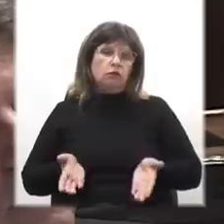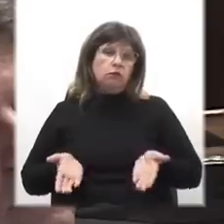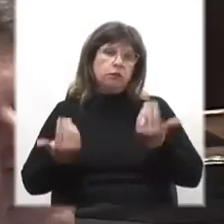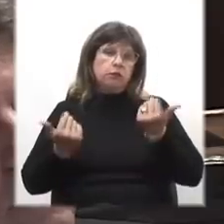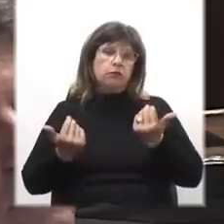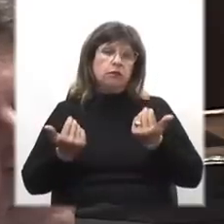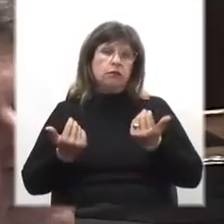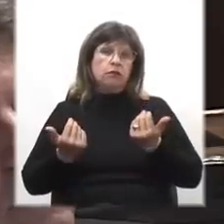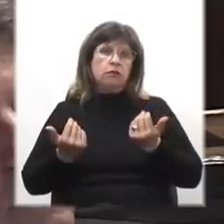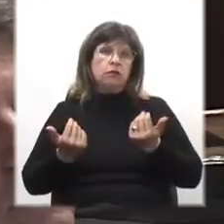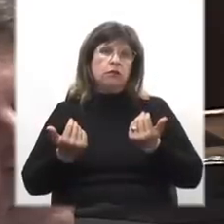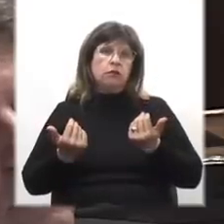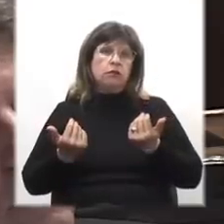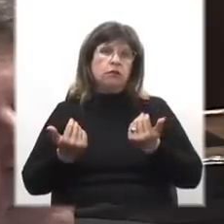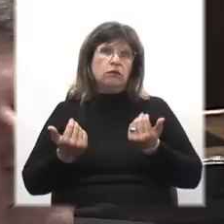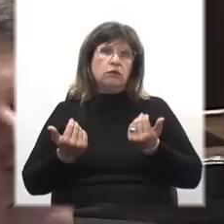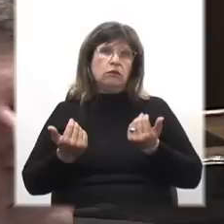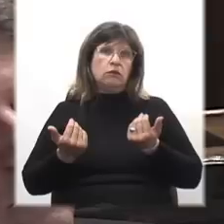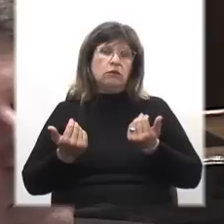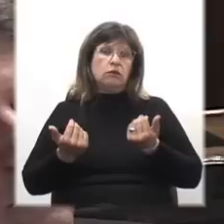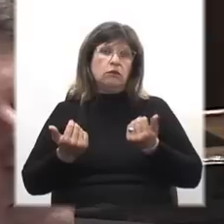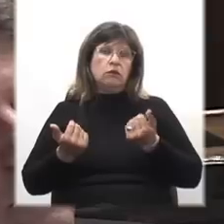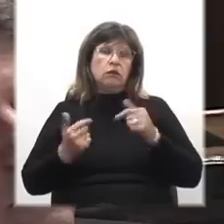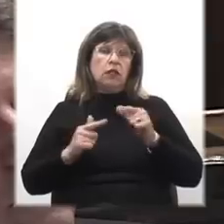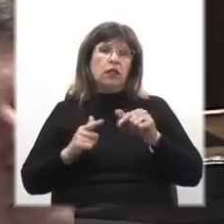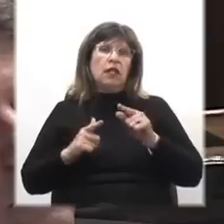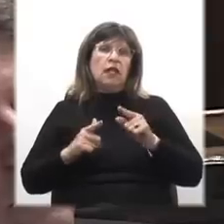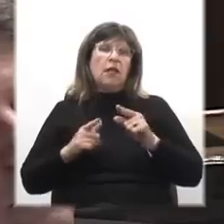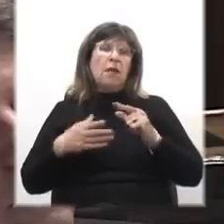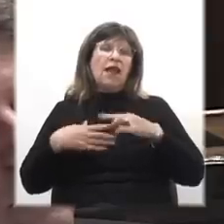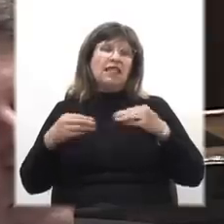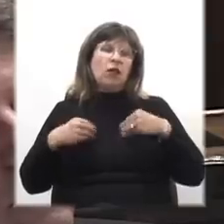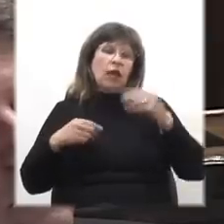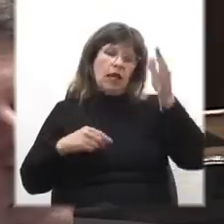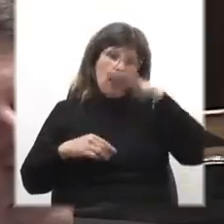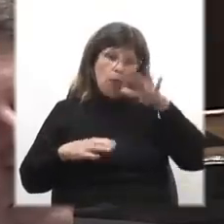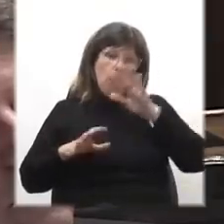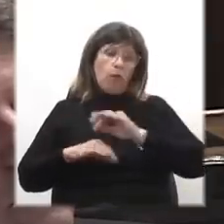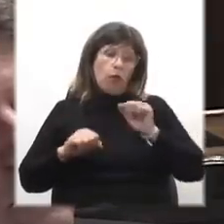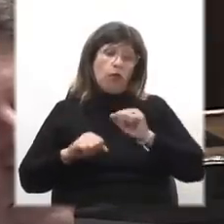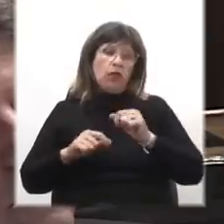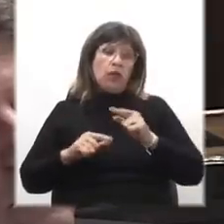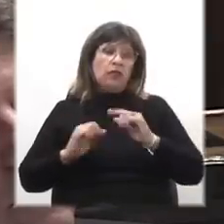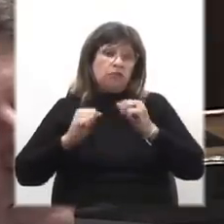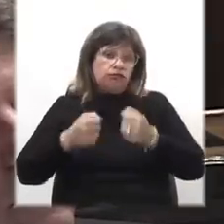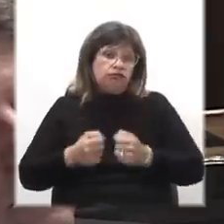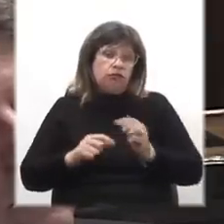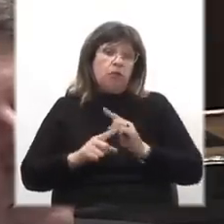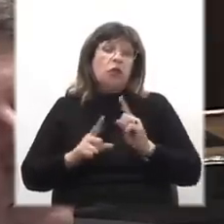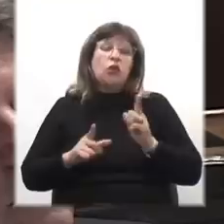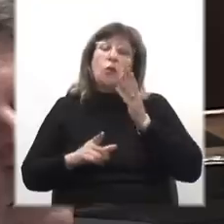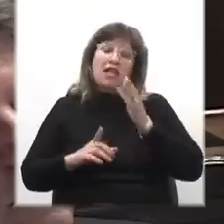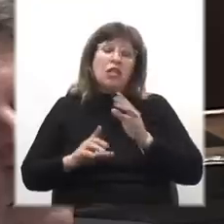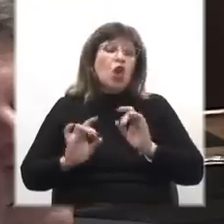Levantó la cuarentena para las escuelitas rurales, porque no había riesgo de